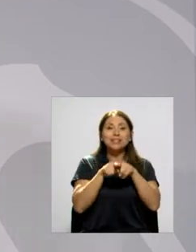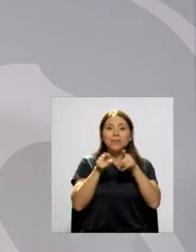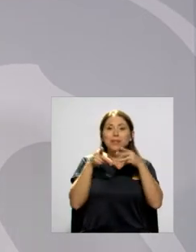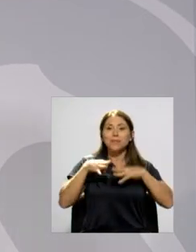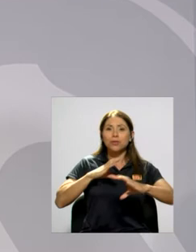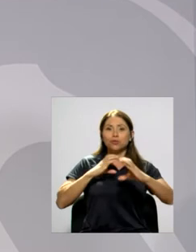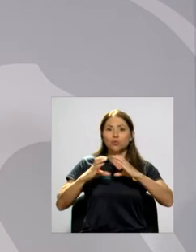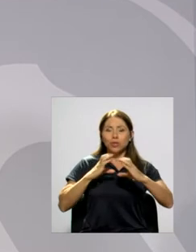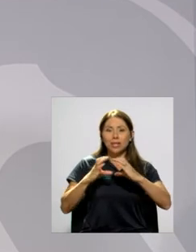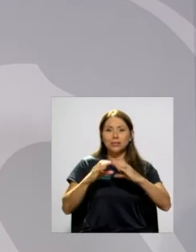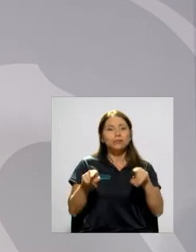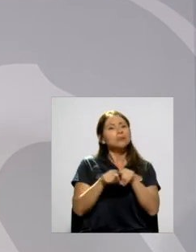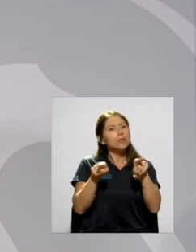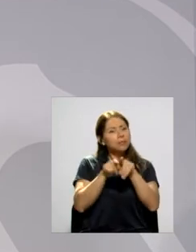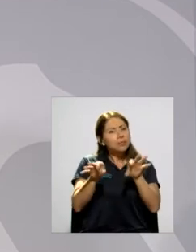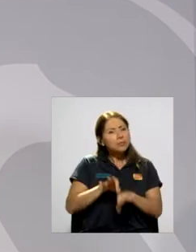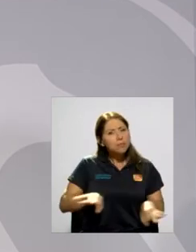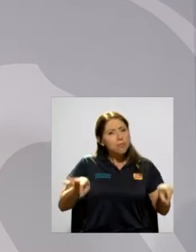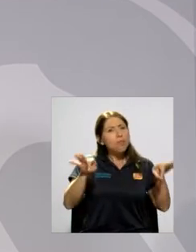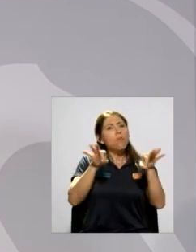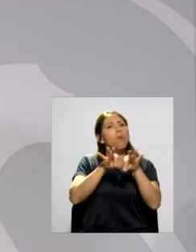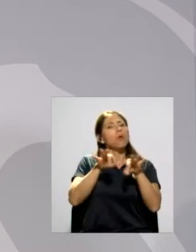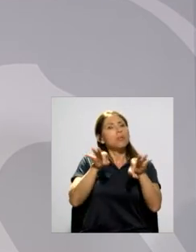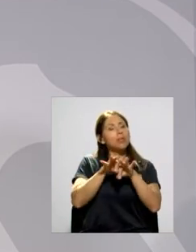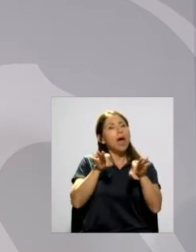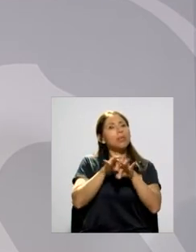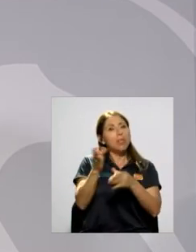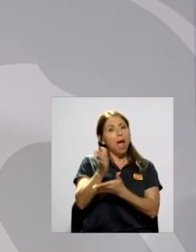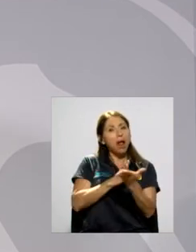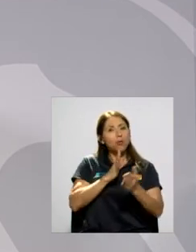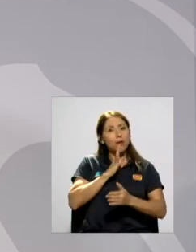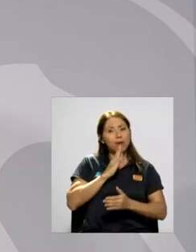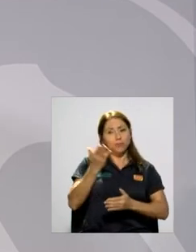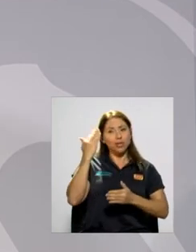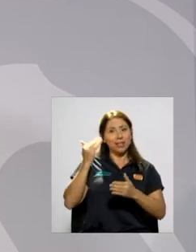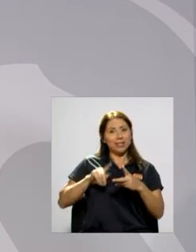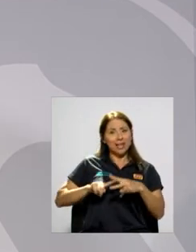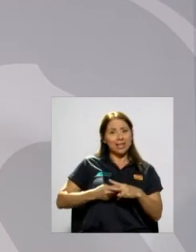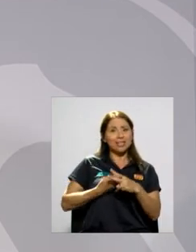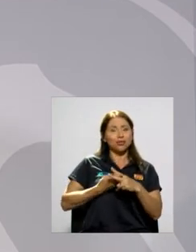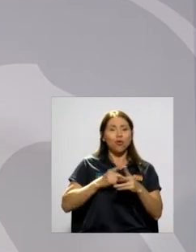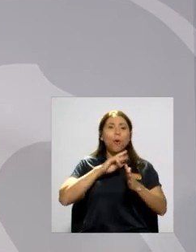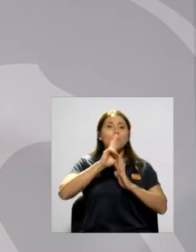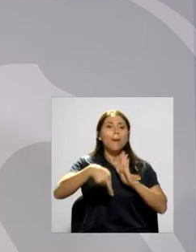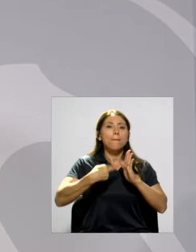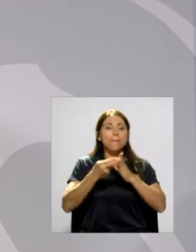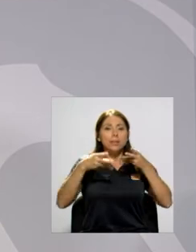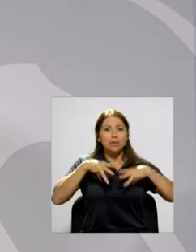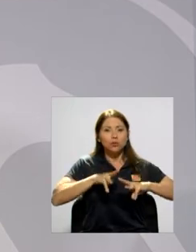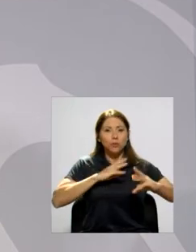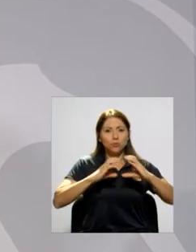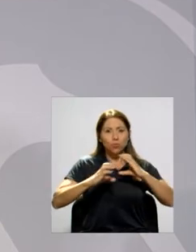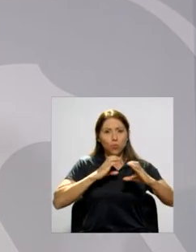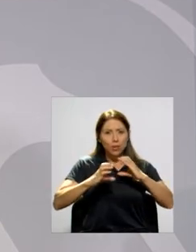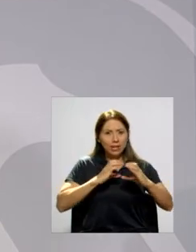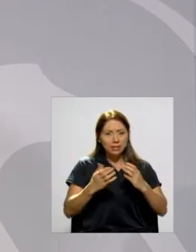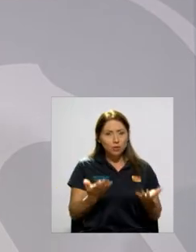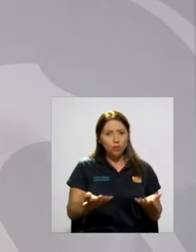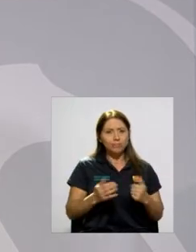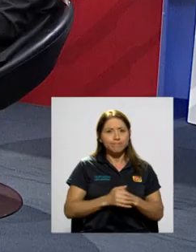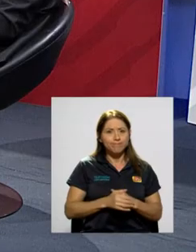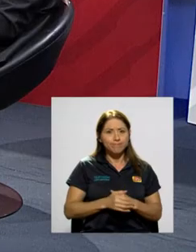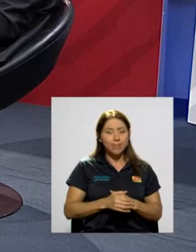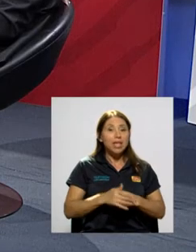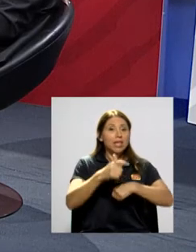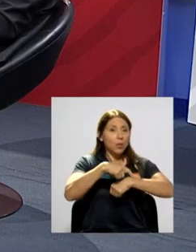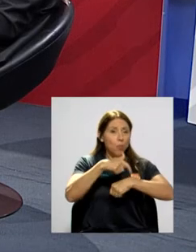es importante poner en la mesa y que la planteamos al inicio es el papel de los medios de comunicación. Uh-huh. Que en